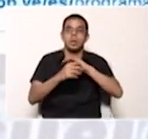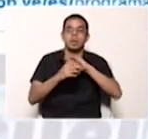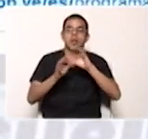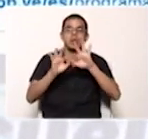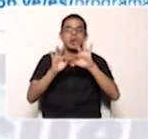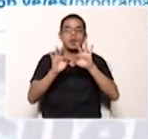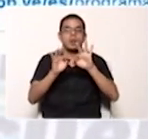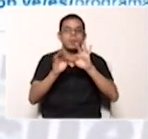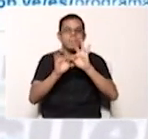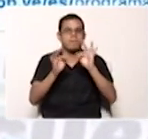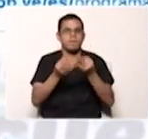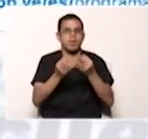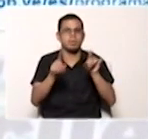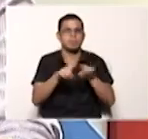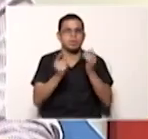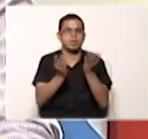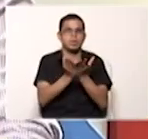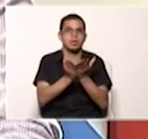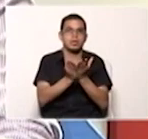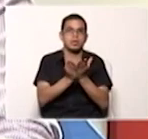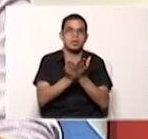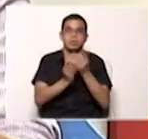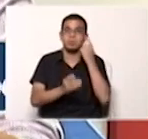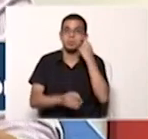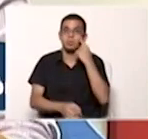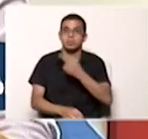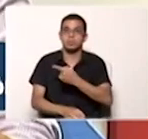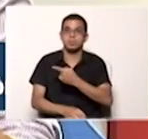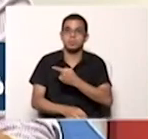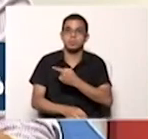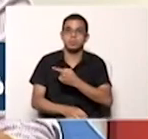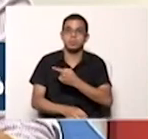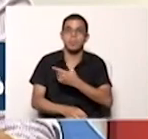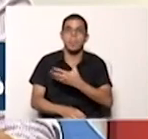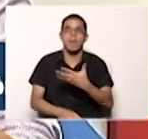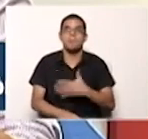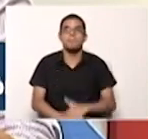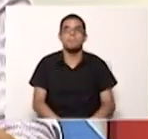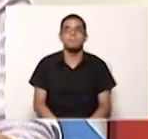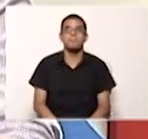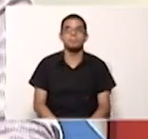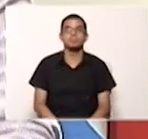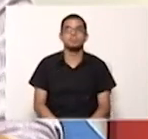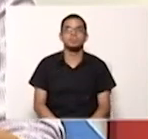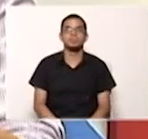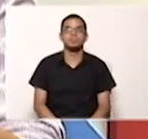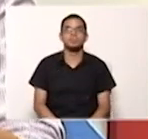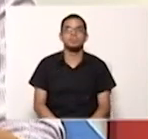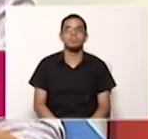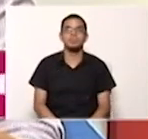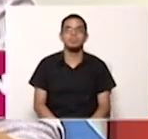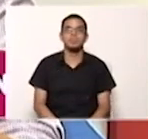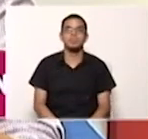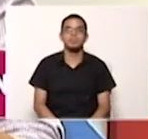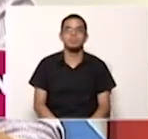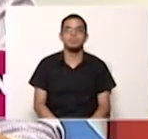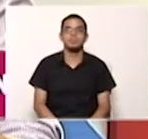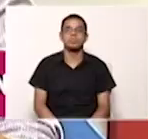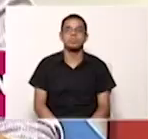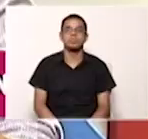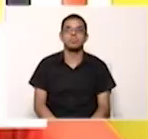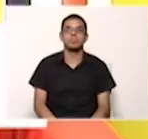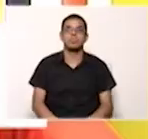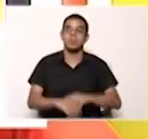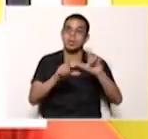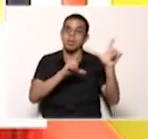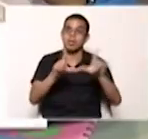@MPP Educación, la etiqueta numeral Cada Familia Una Escuela y nuestras redes personales, @Yoselin Correia y @César Piso Noguera 91.